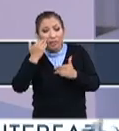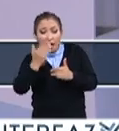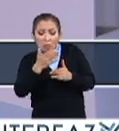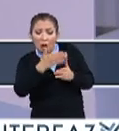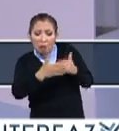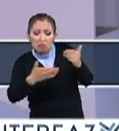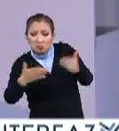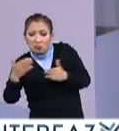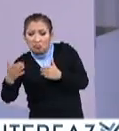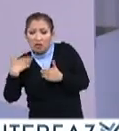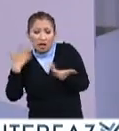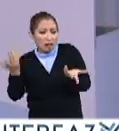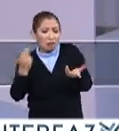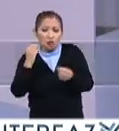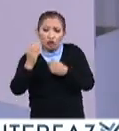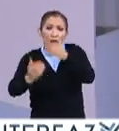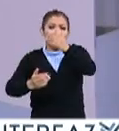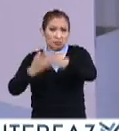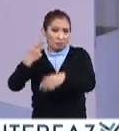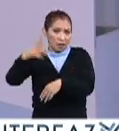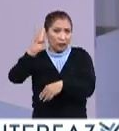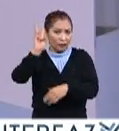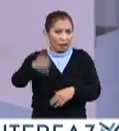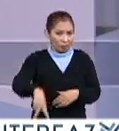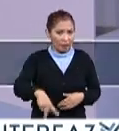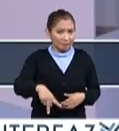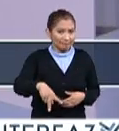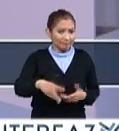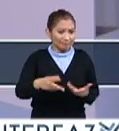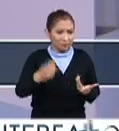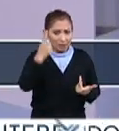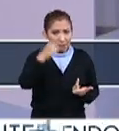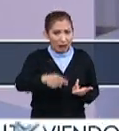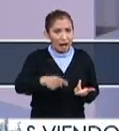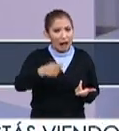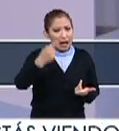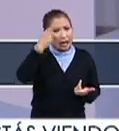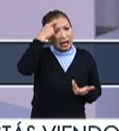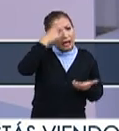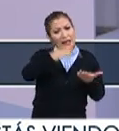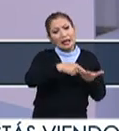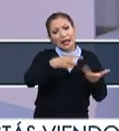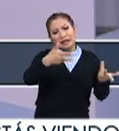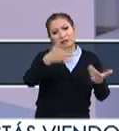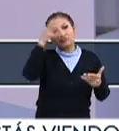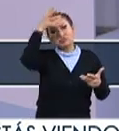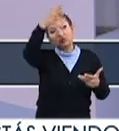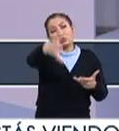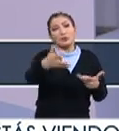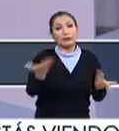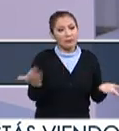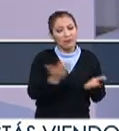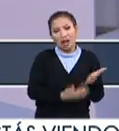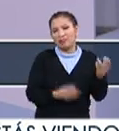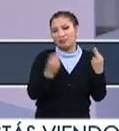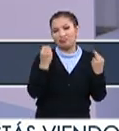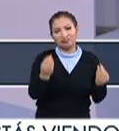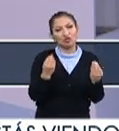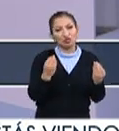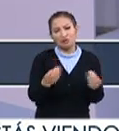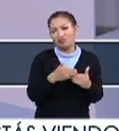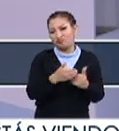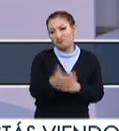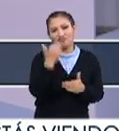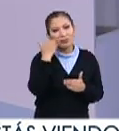y se llevan muchos avances, pero sí, realmente para lo que se espera que vayan a hacer, todavía le falta bastante, ¿no? Pero